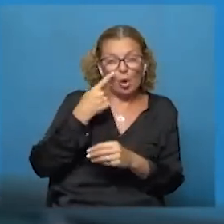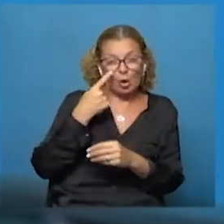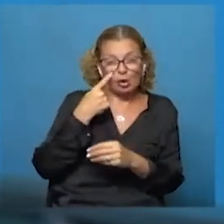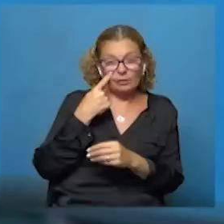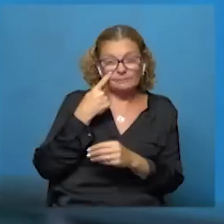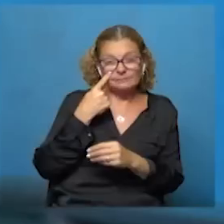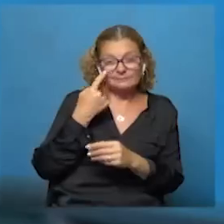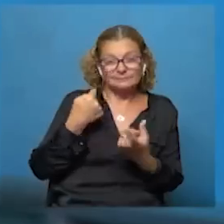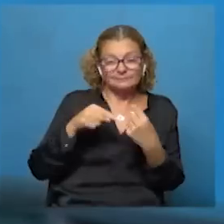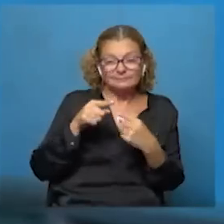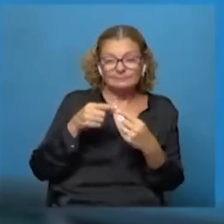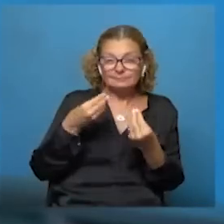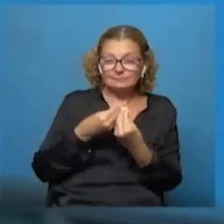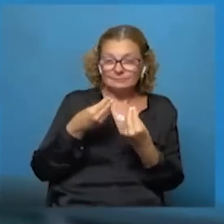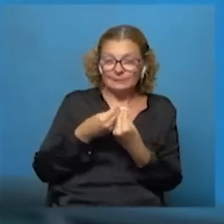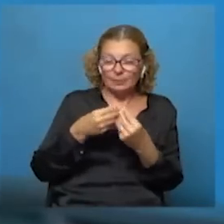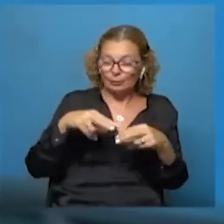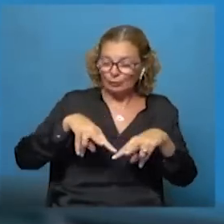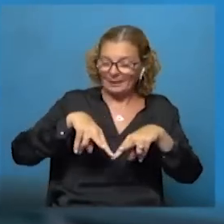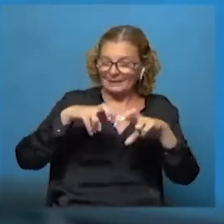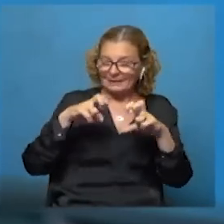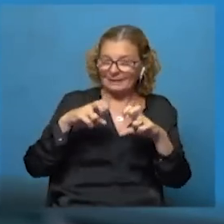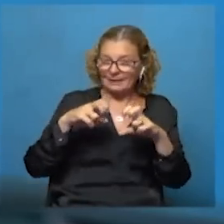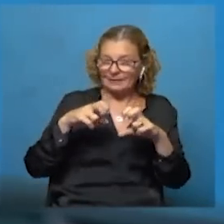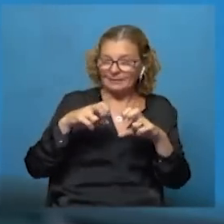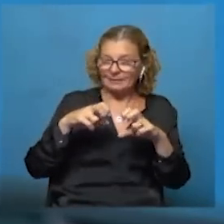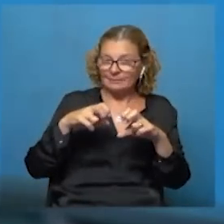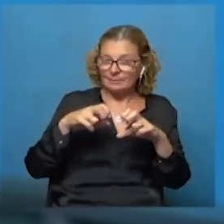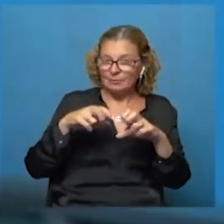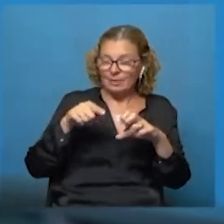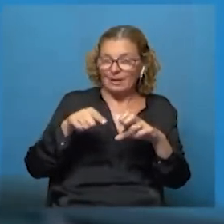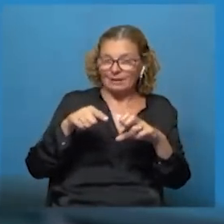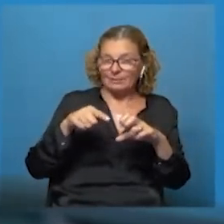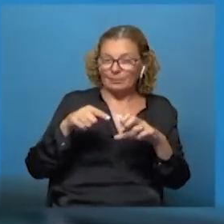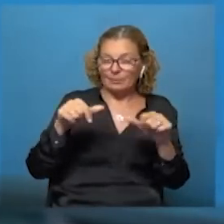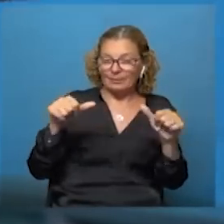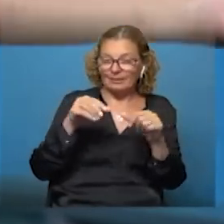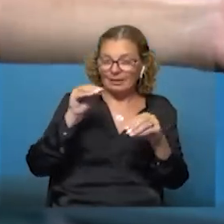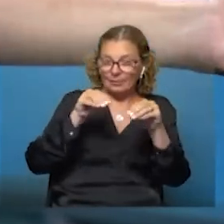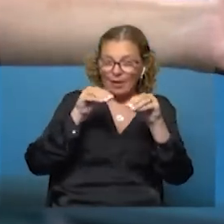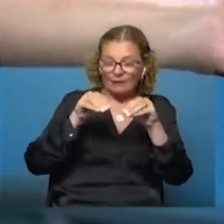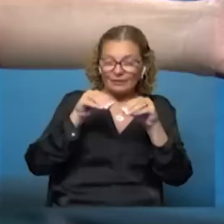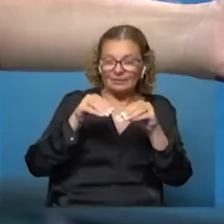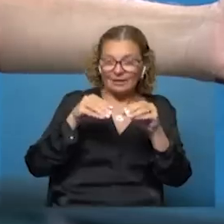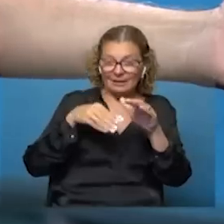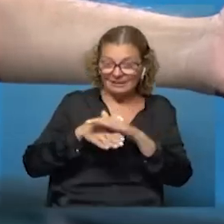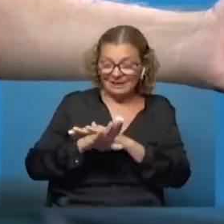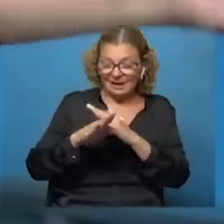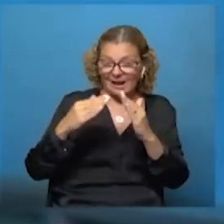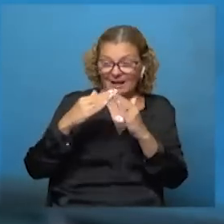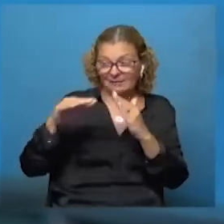pero el argumento Cuál es hay mucha cosa para analizar vamos a nombrar la casa le vamos a avisar a los vecinos que vamos a hacer un